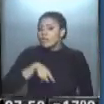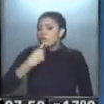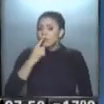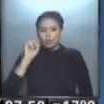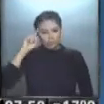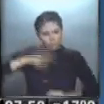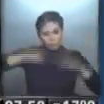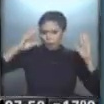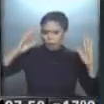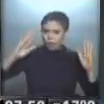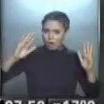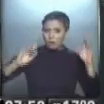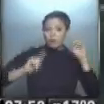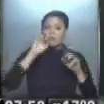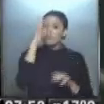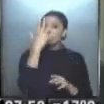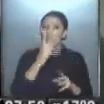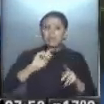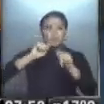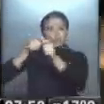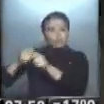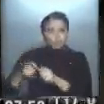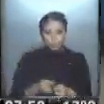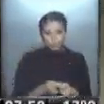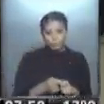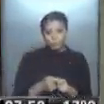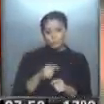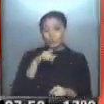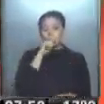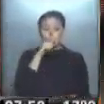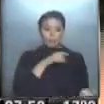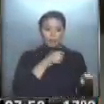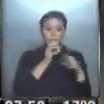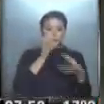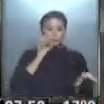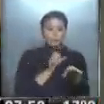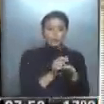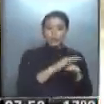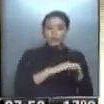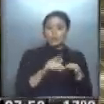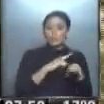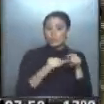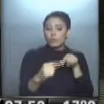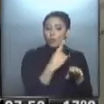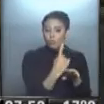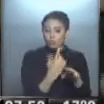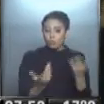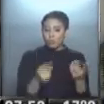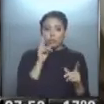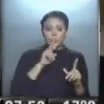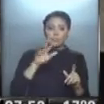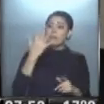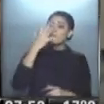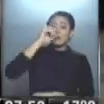más enardecidos rompieron algunos vidrios de la formación que estaba en el andén número 1 y, como usted verá, los vidrios de